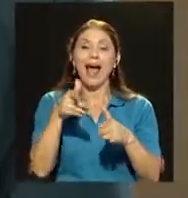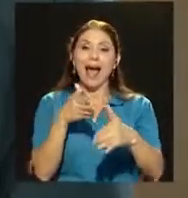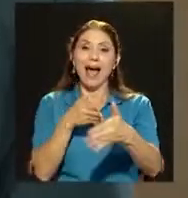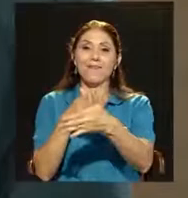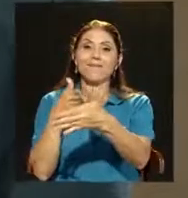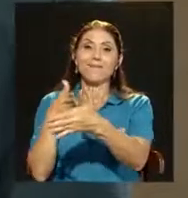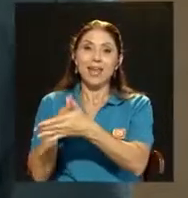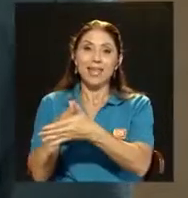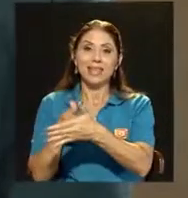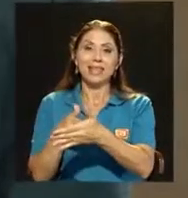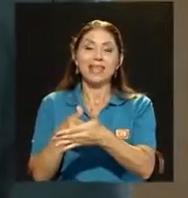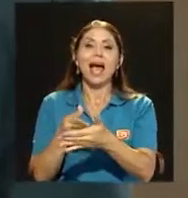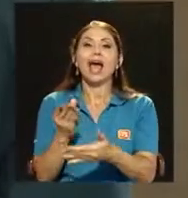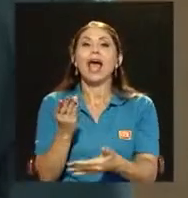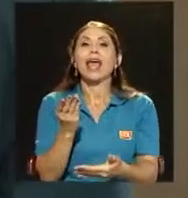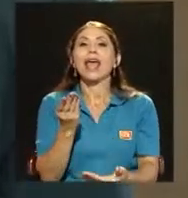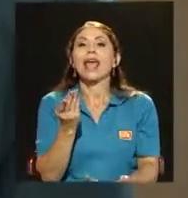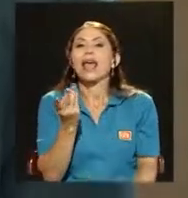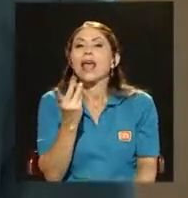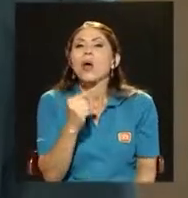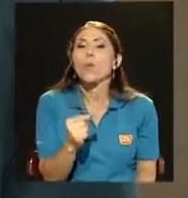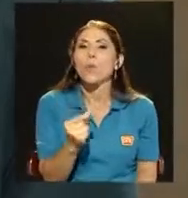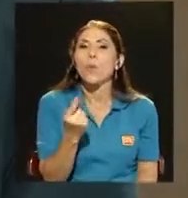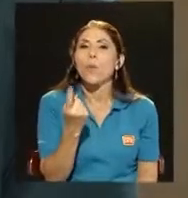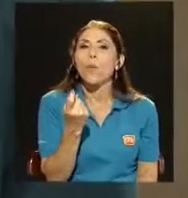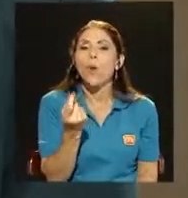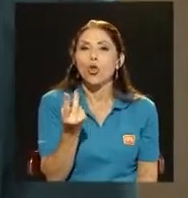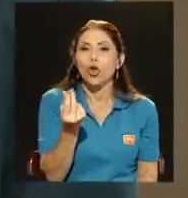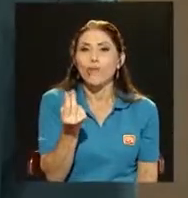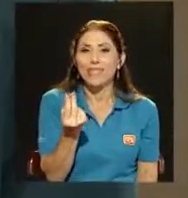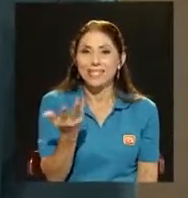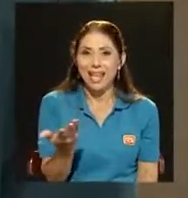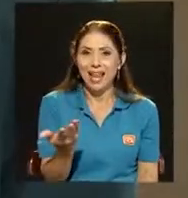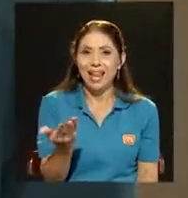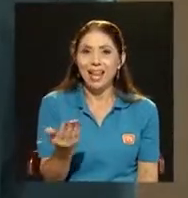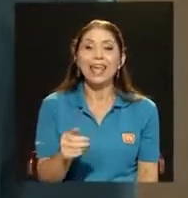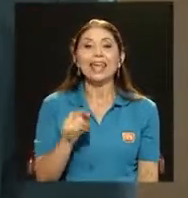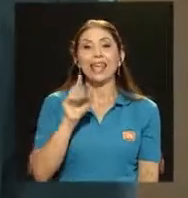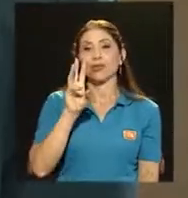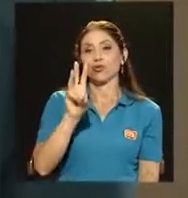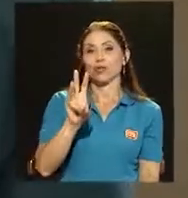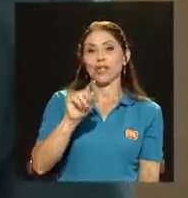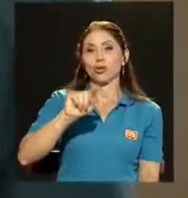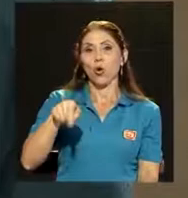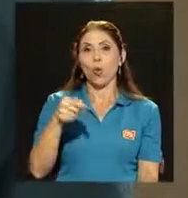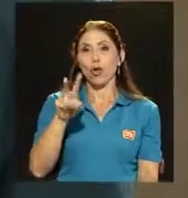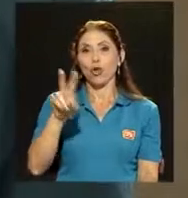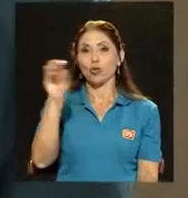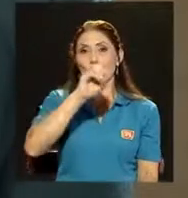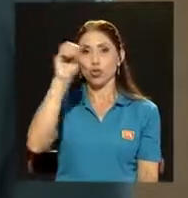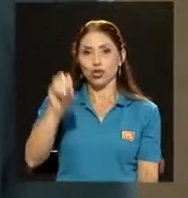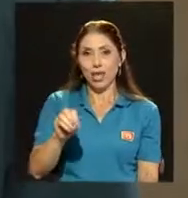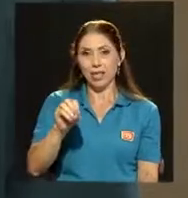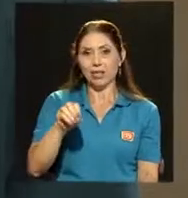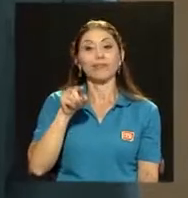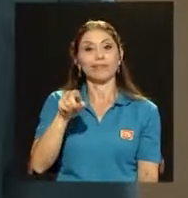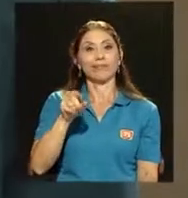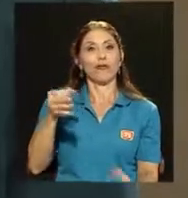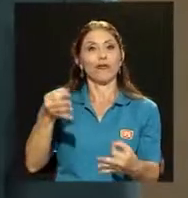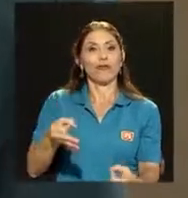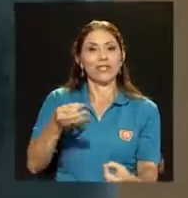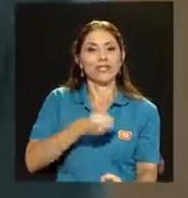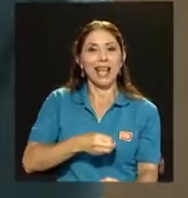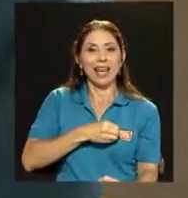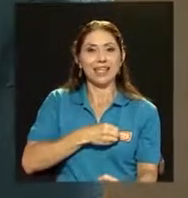monto del déficit fiscal, que es un 6,2% según cifras oficiales, pero para